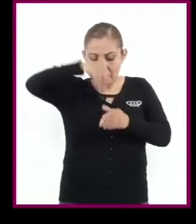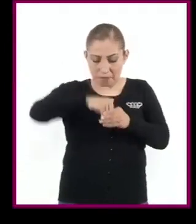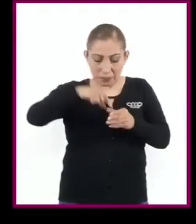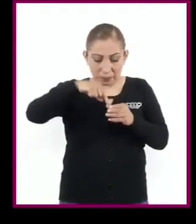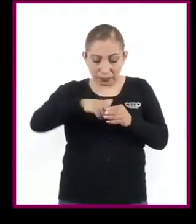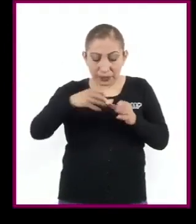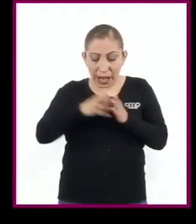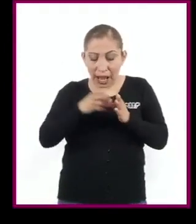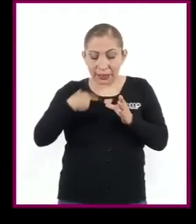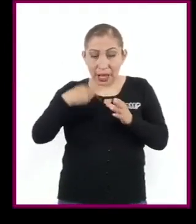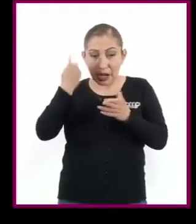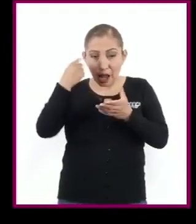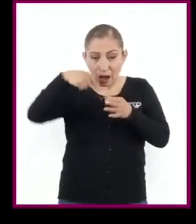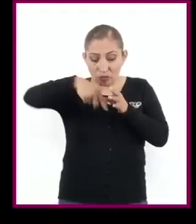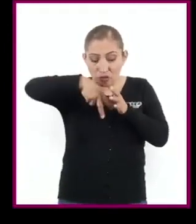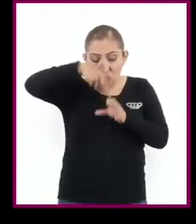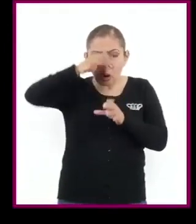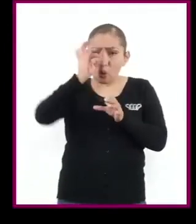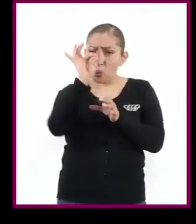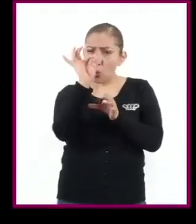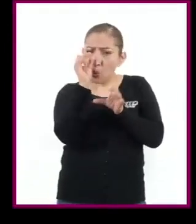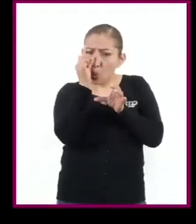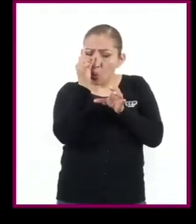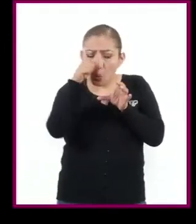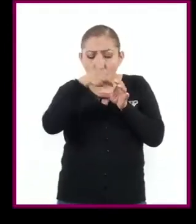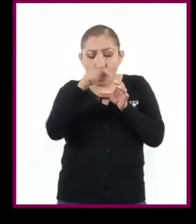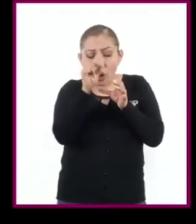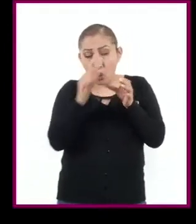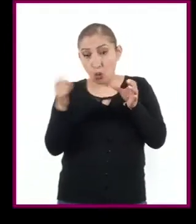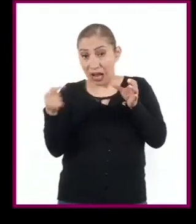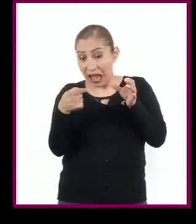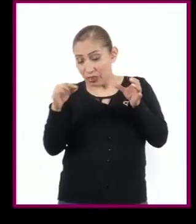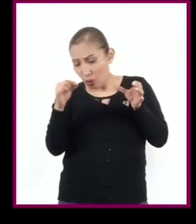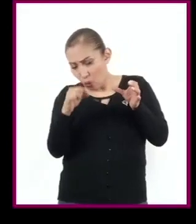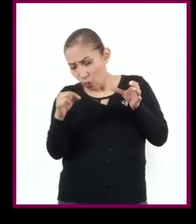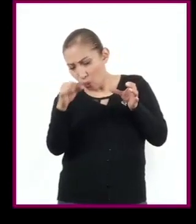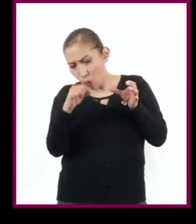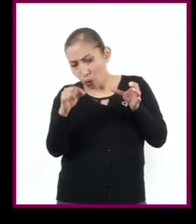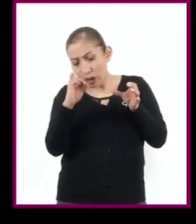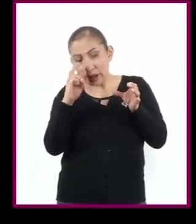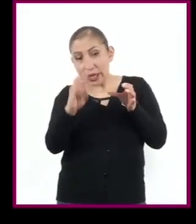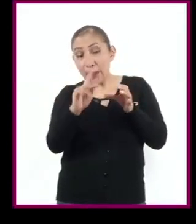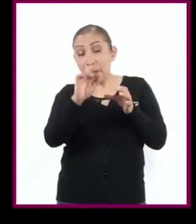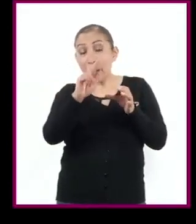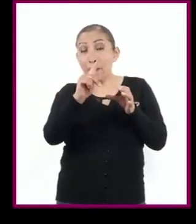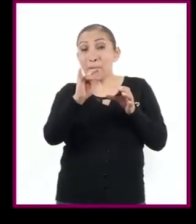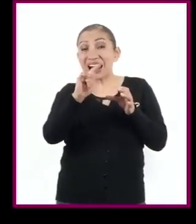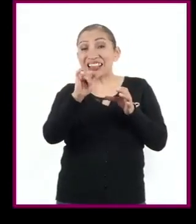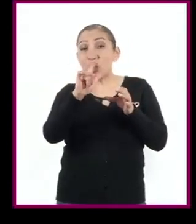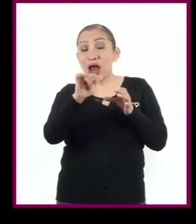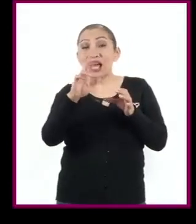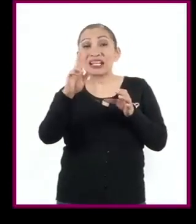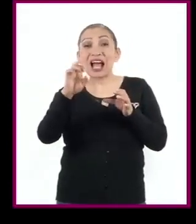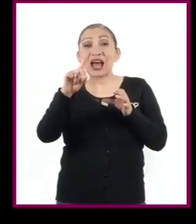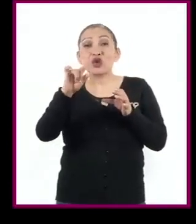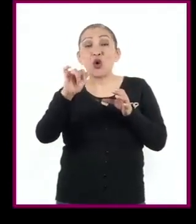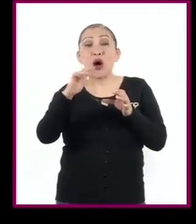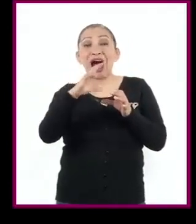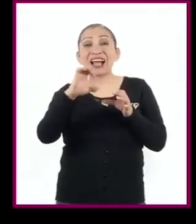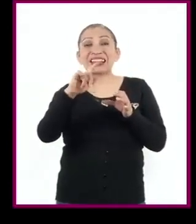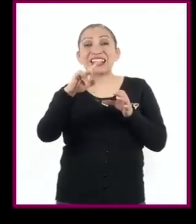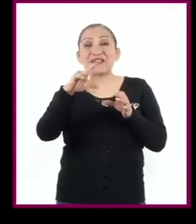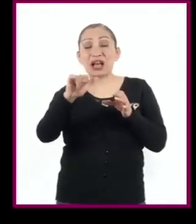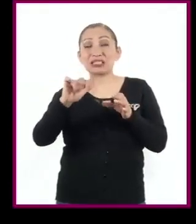caja tenía un hueco muy pequeño en uno de los lados. Así las partículas radioactivas alfa